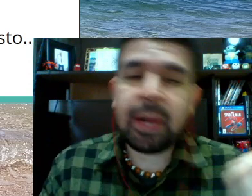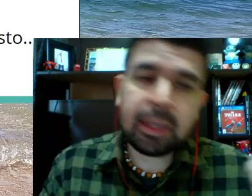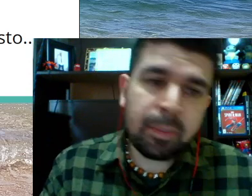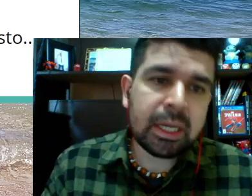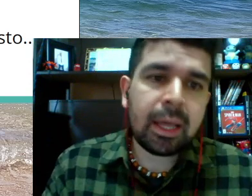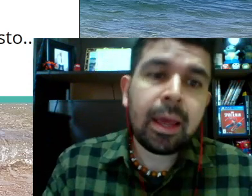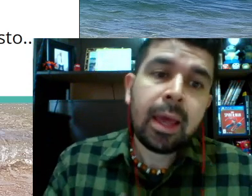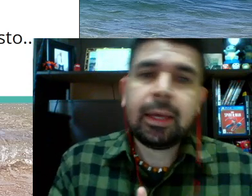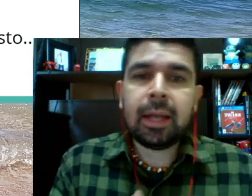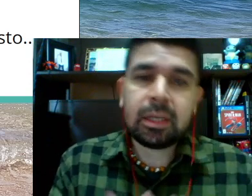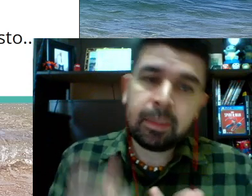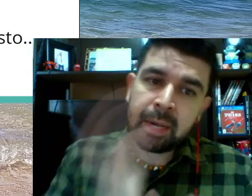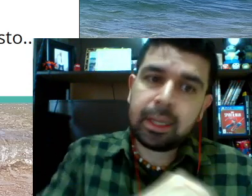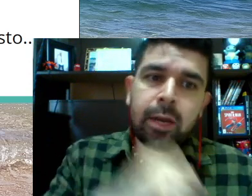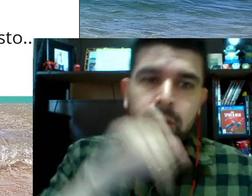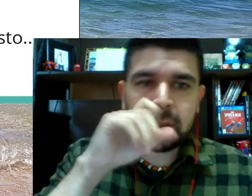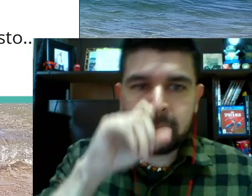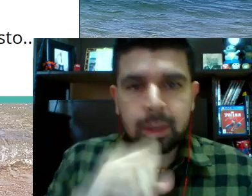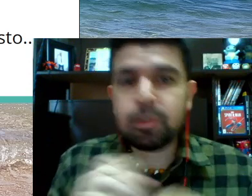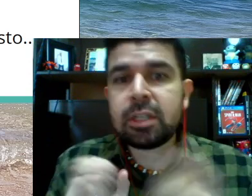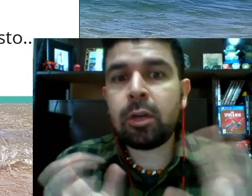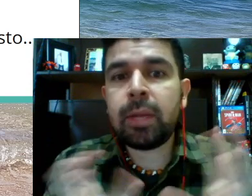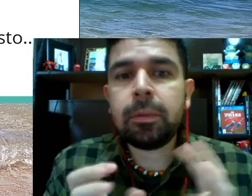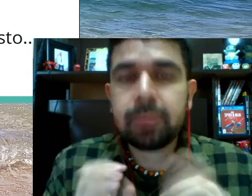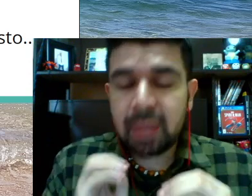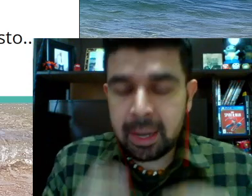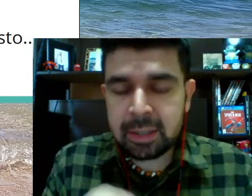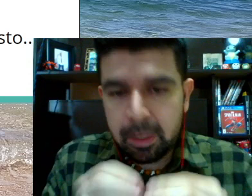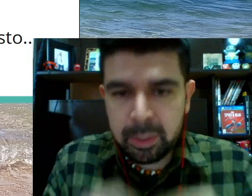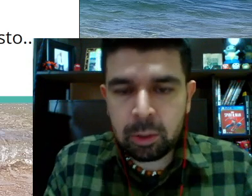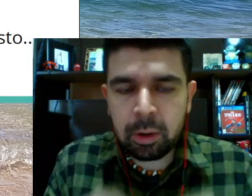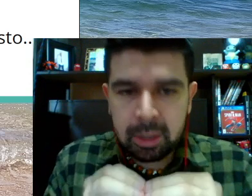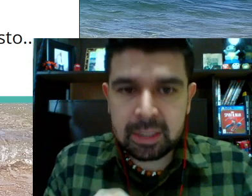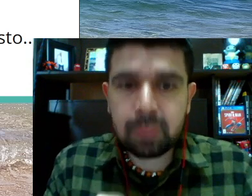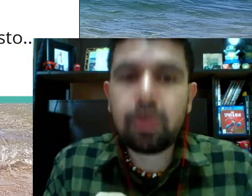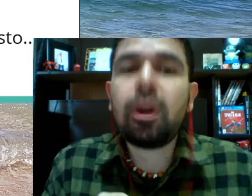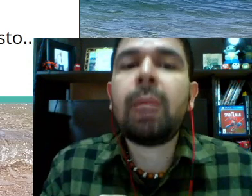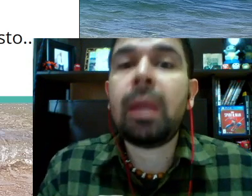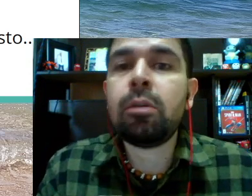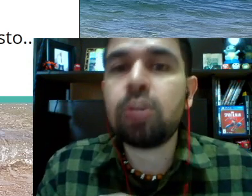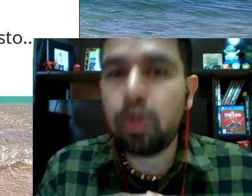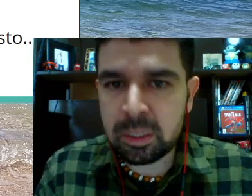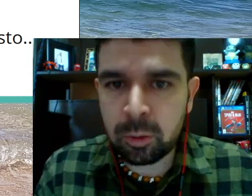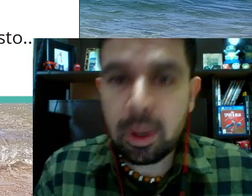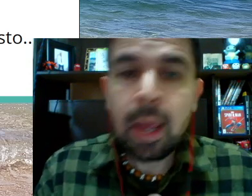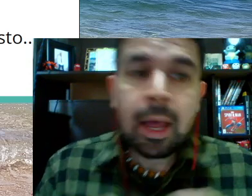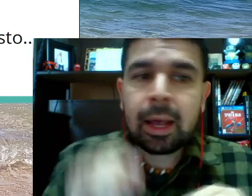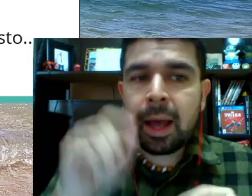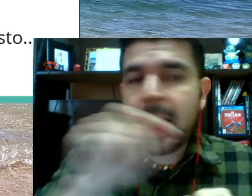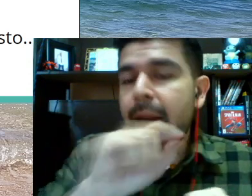semana antepasada y la semana anterior también hemos estado viendo en este capítulo en este programa veremos lo mismo